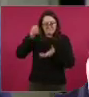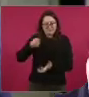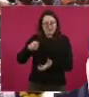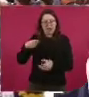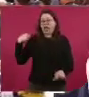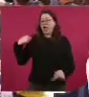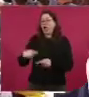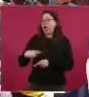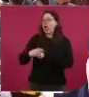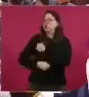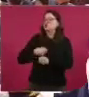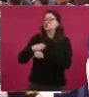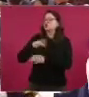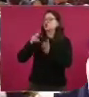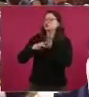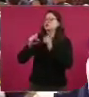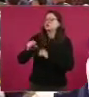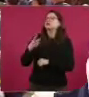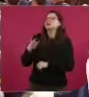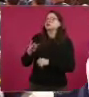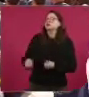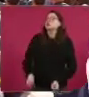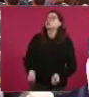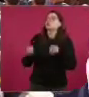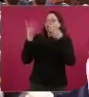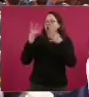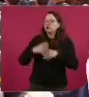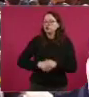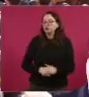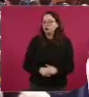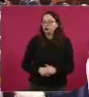Ana? Total.